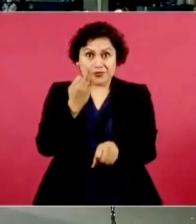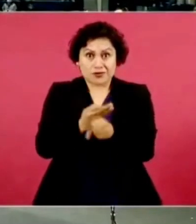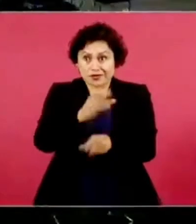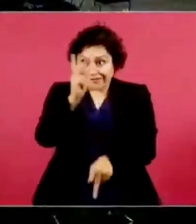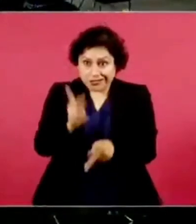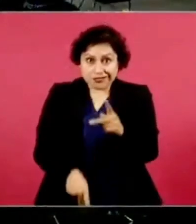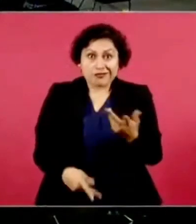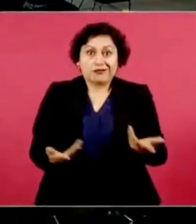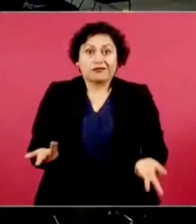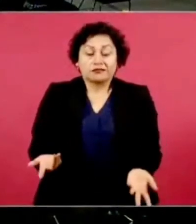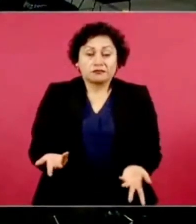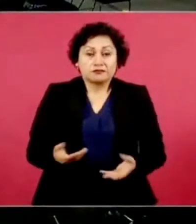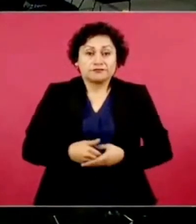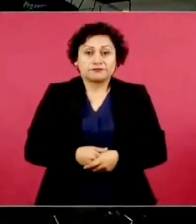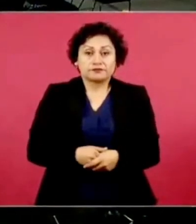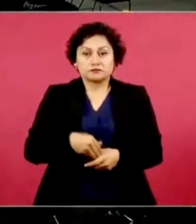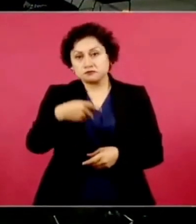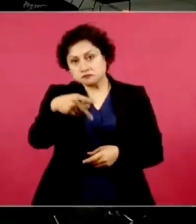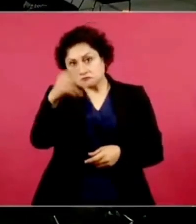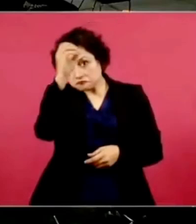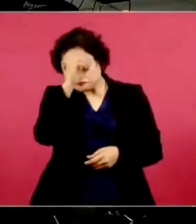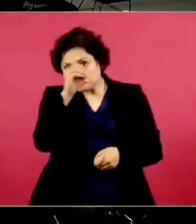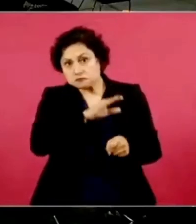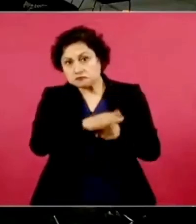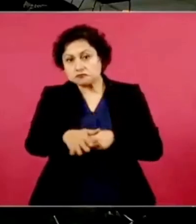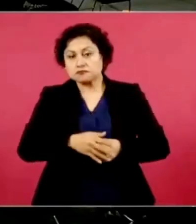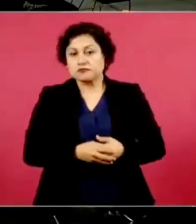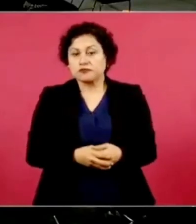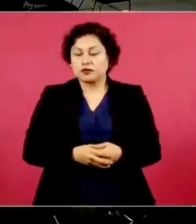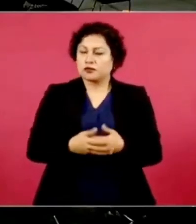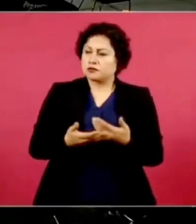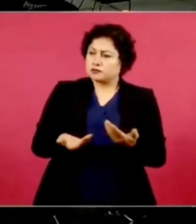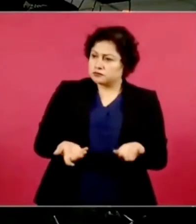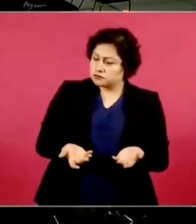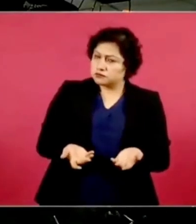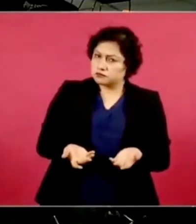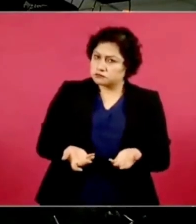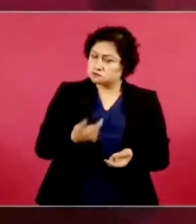sí, porque no tenía yo conocimiento,